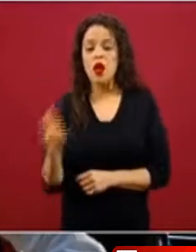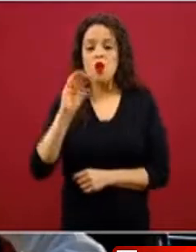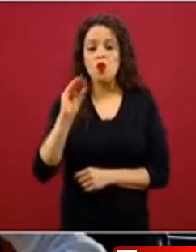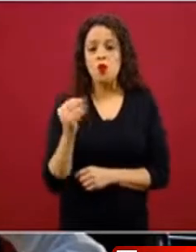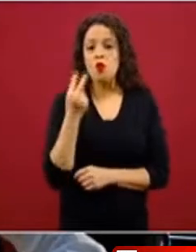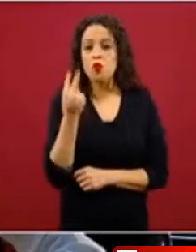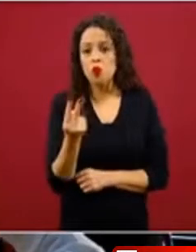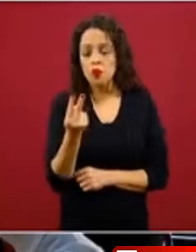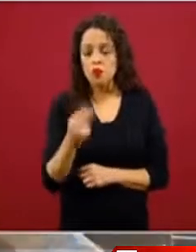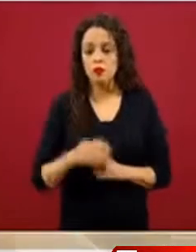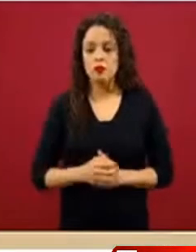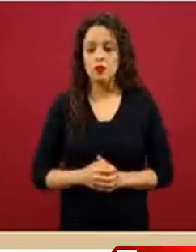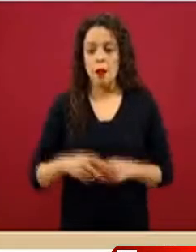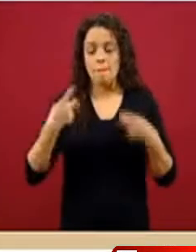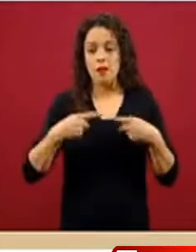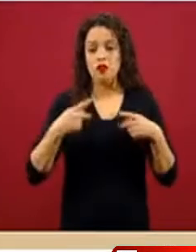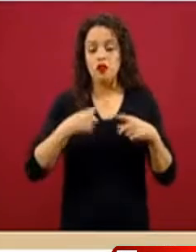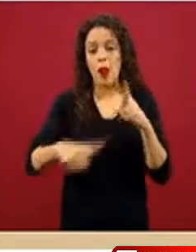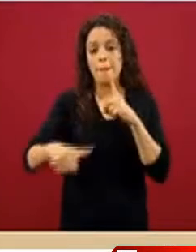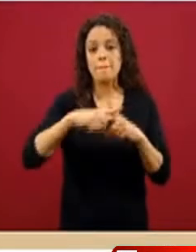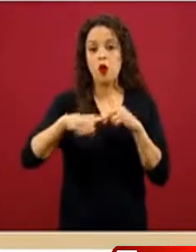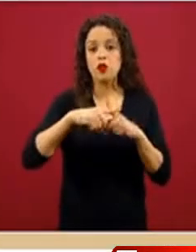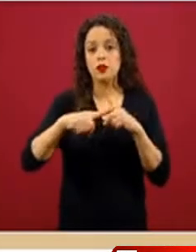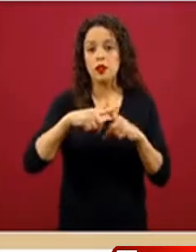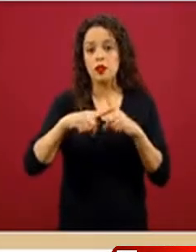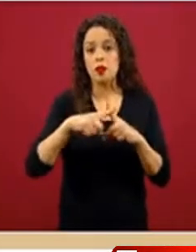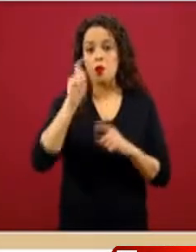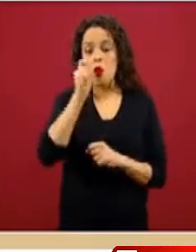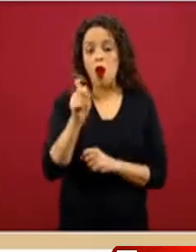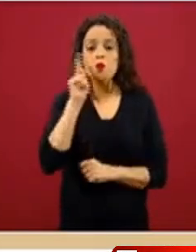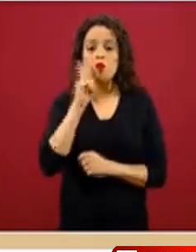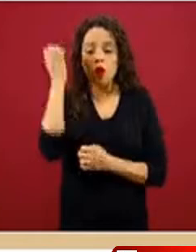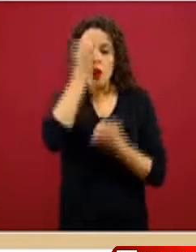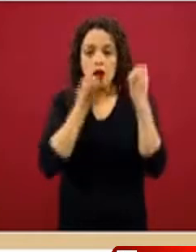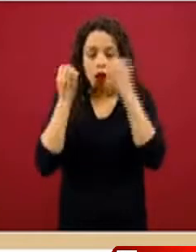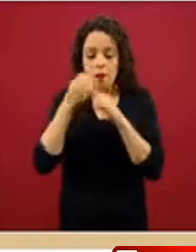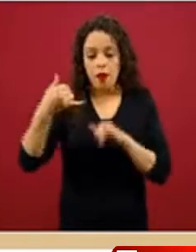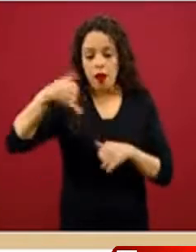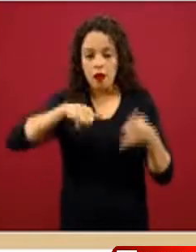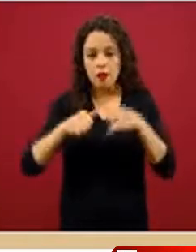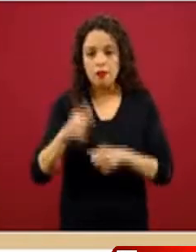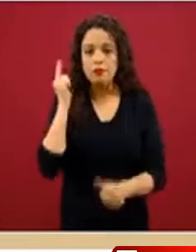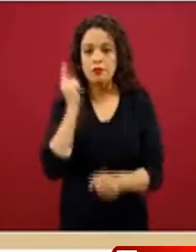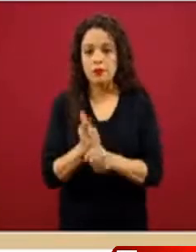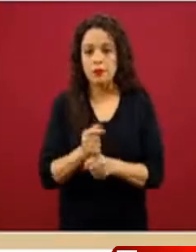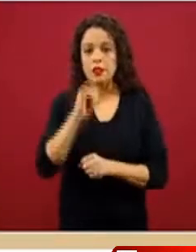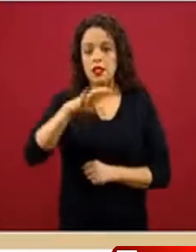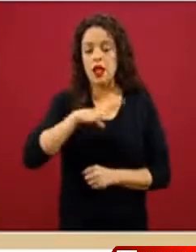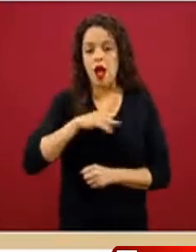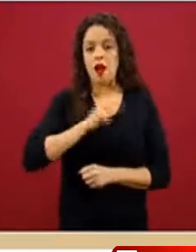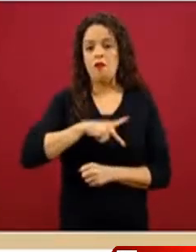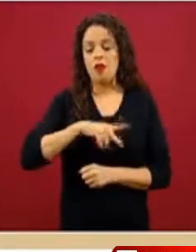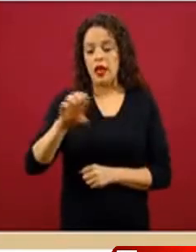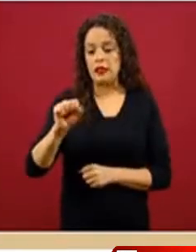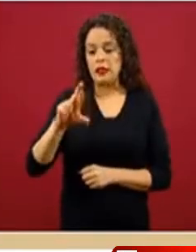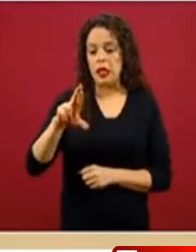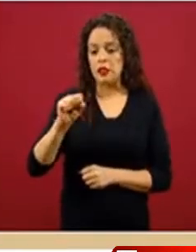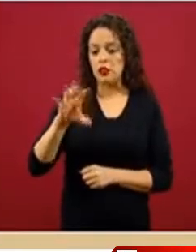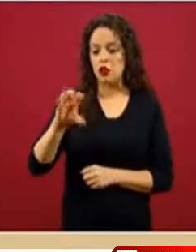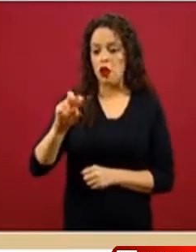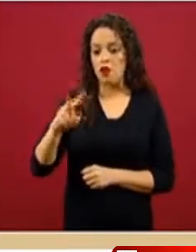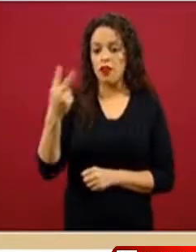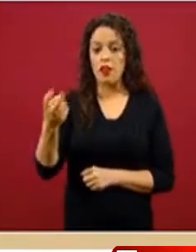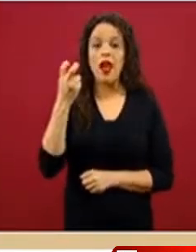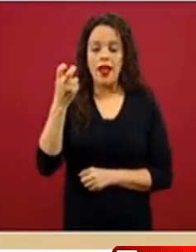208.392 las personas que han dado positiva a la prueba que detecta el virus SARS-CoV-2 y por lo tanto son los